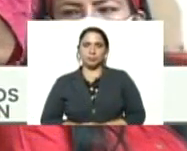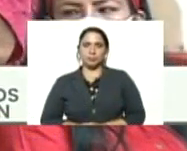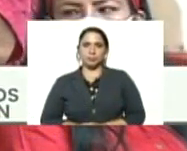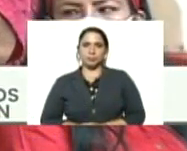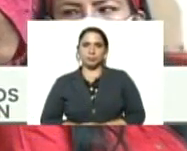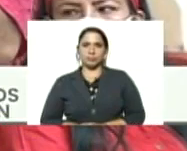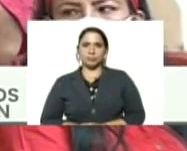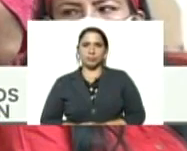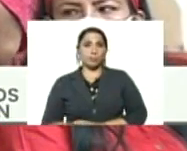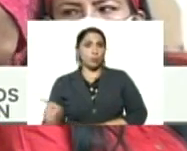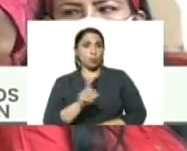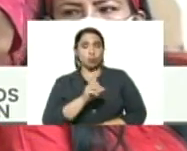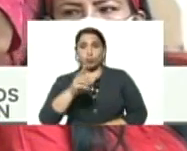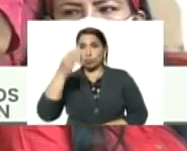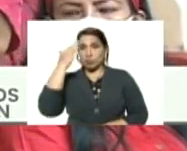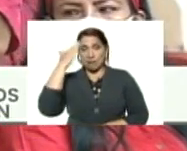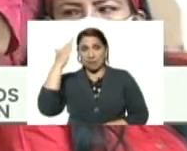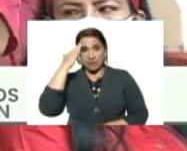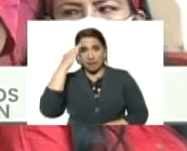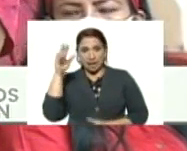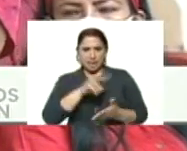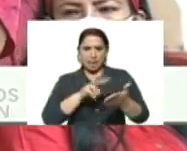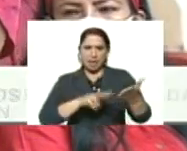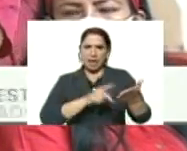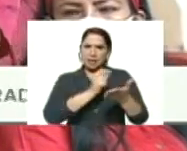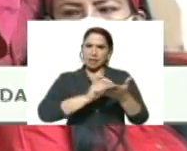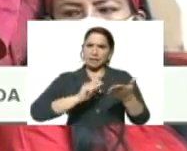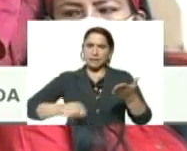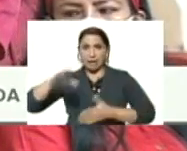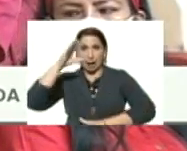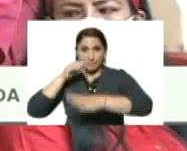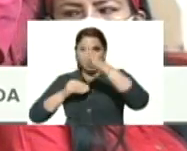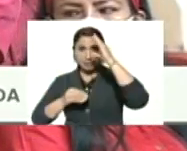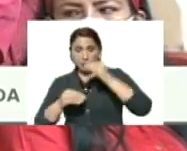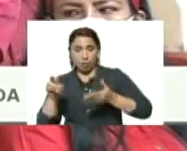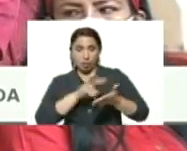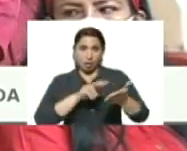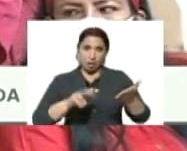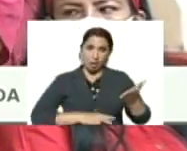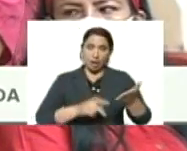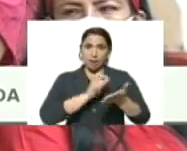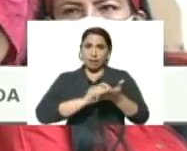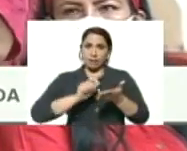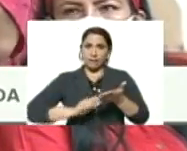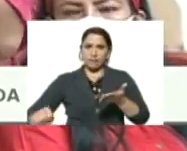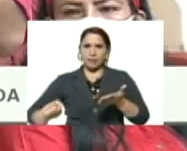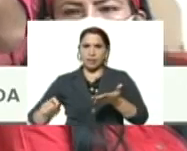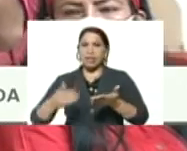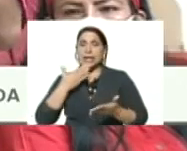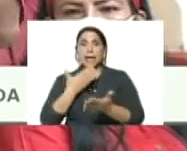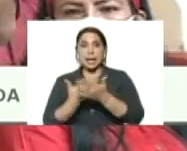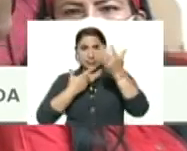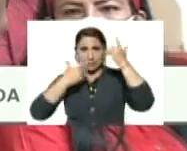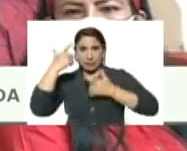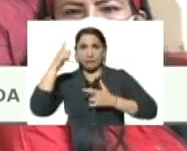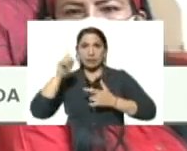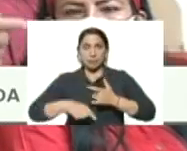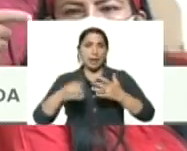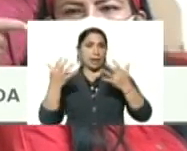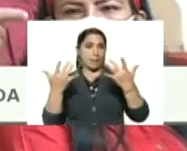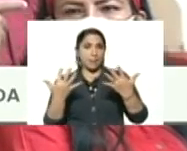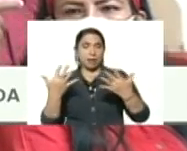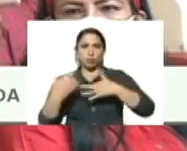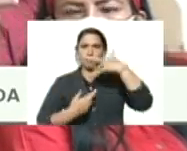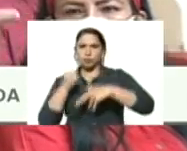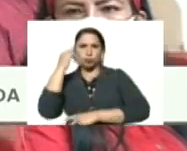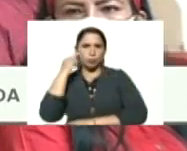Los que no sabían leer y escribir aprendieron a leer y escribir de la mano del comandante Hugo Chávez, de la mano de la Revolución Bolivariana. Aquellos